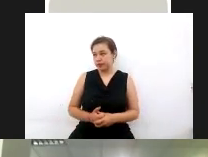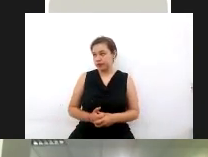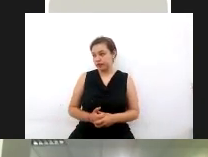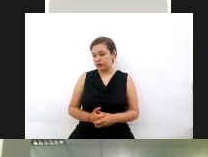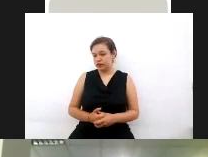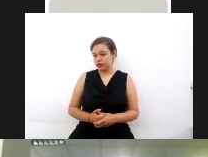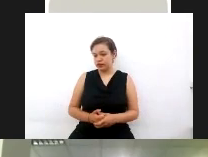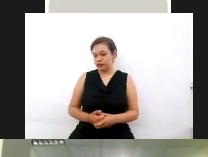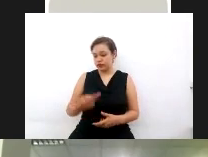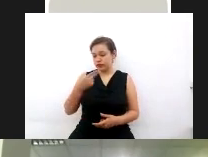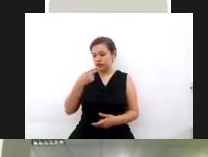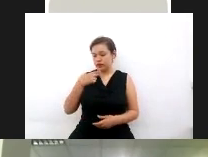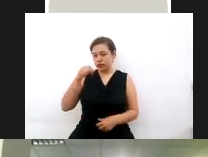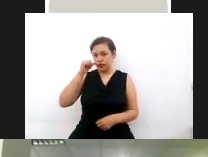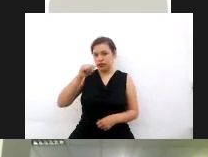utilizar siempre